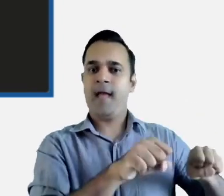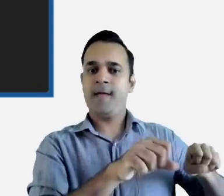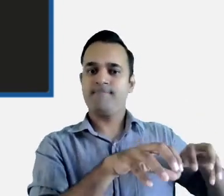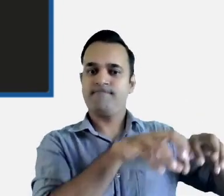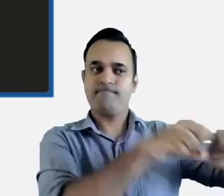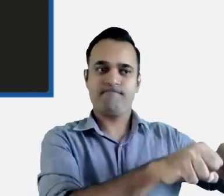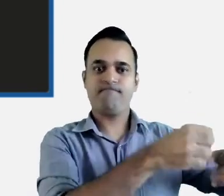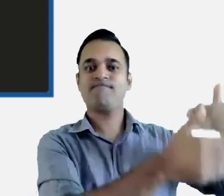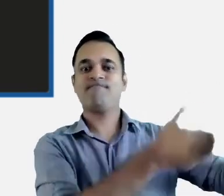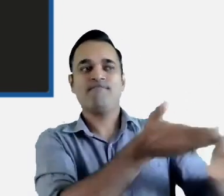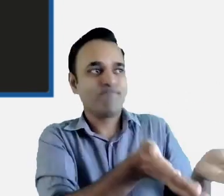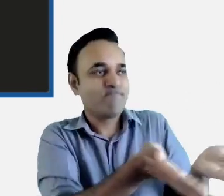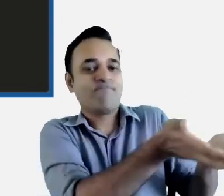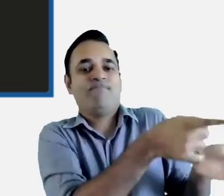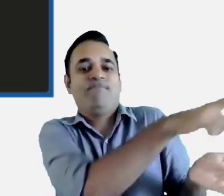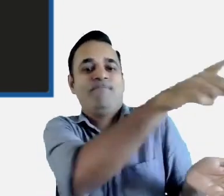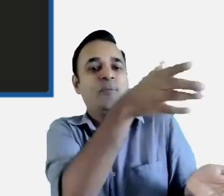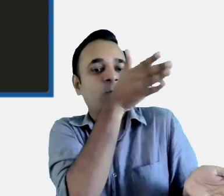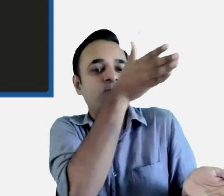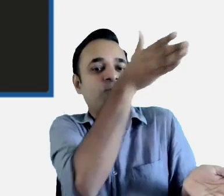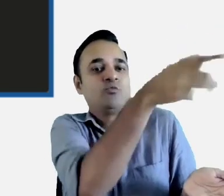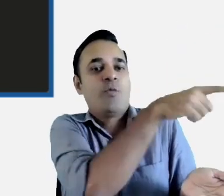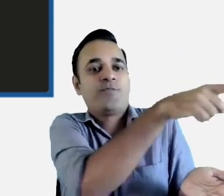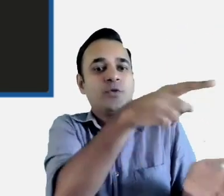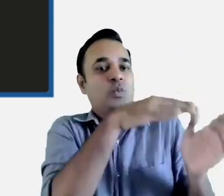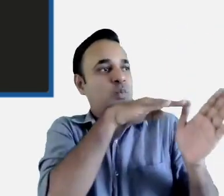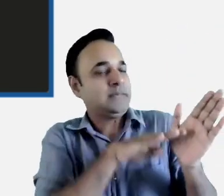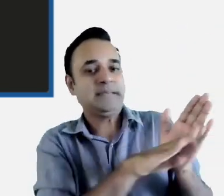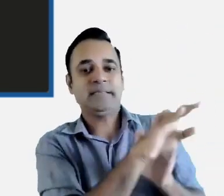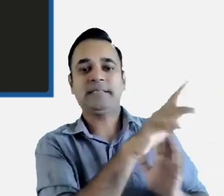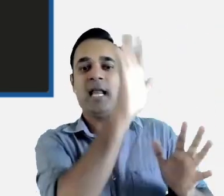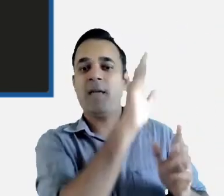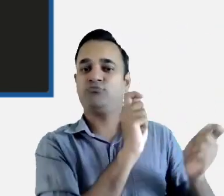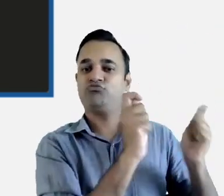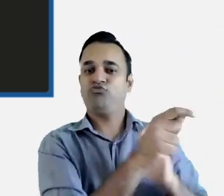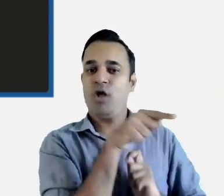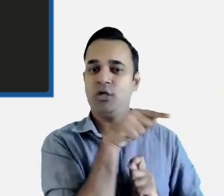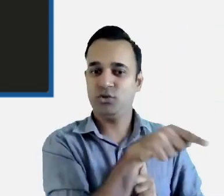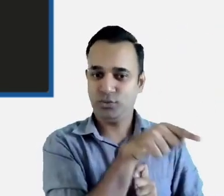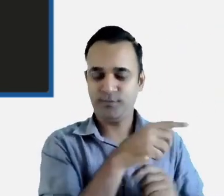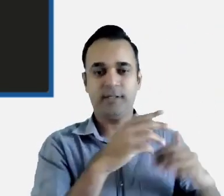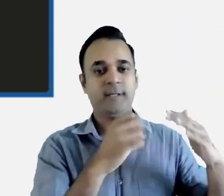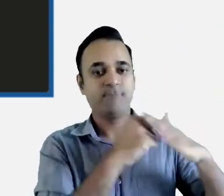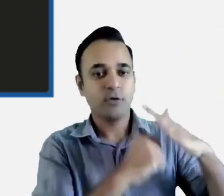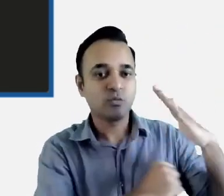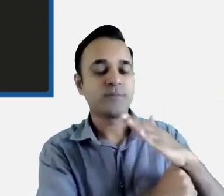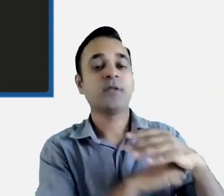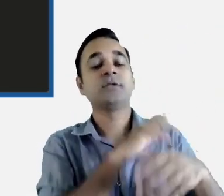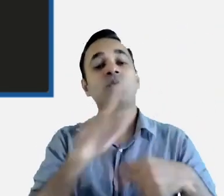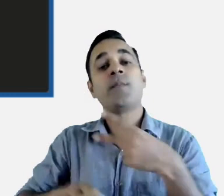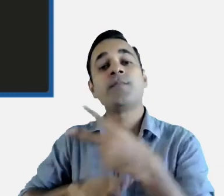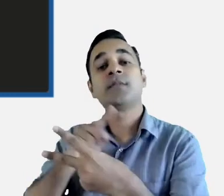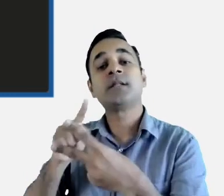infraestructura. En segundo lugar, y tal vez es el último aspecto que quiero destacar, lo que tiene que ver